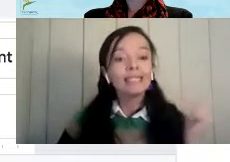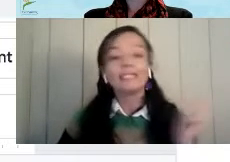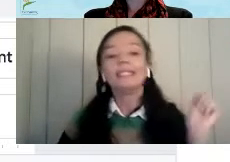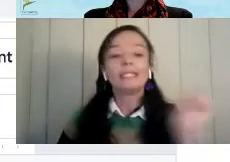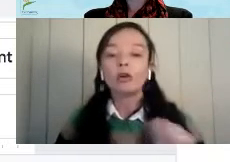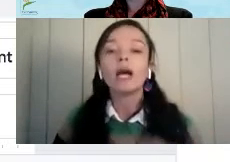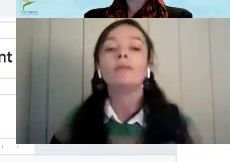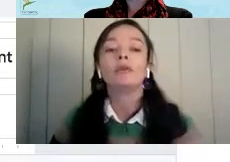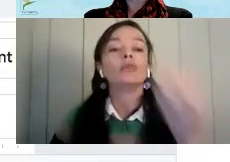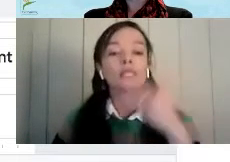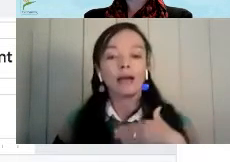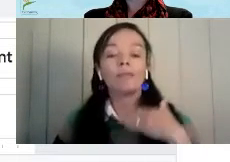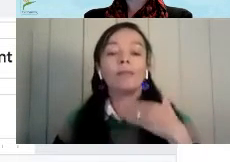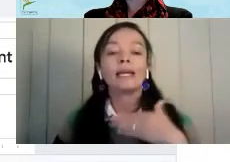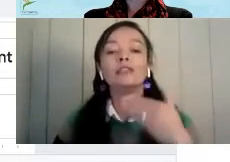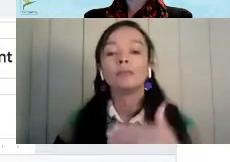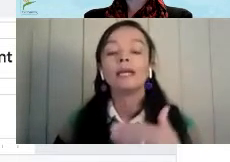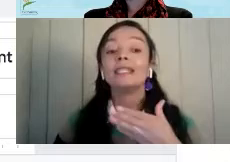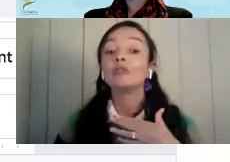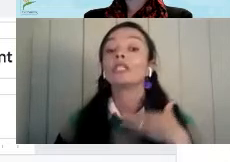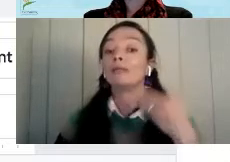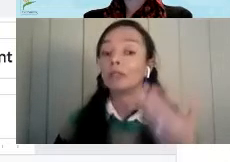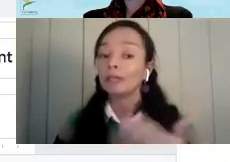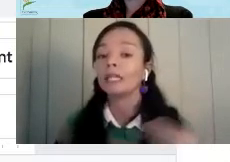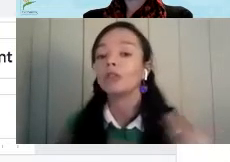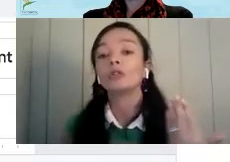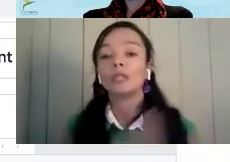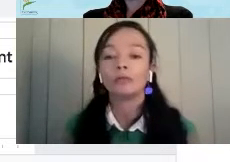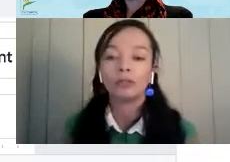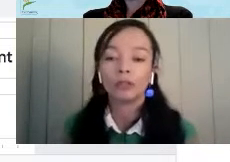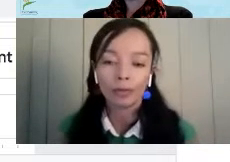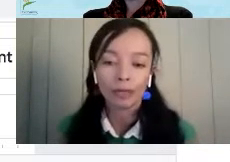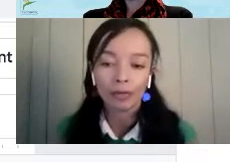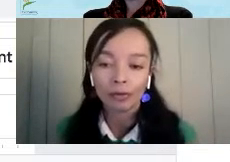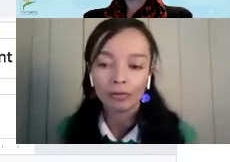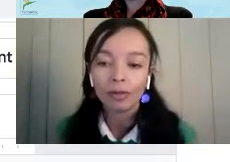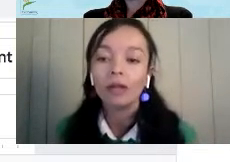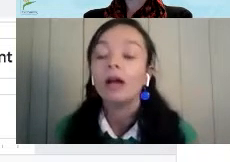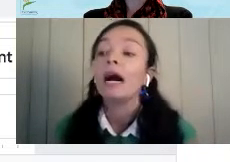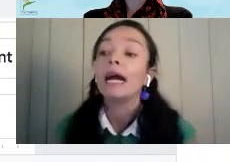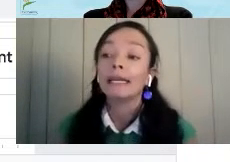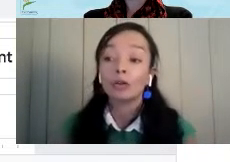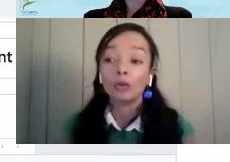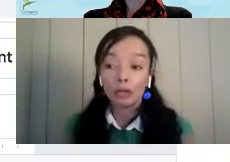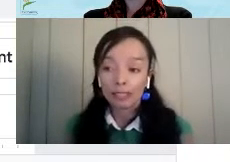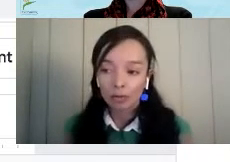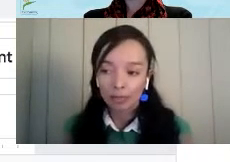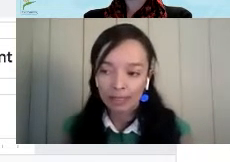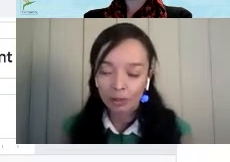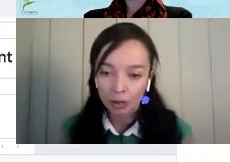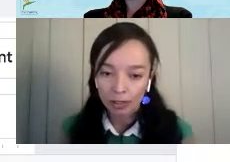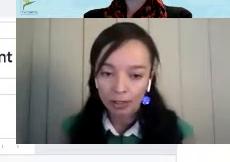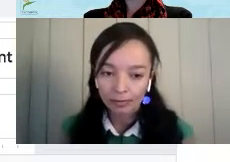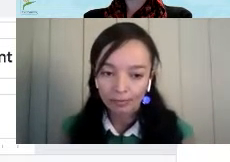Sí, sí, te lo cambio. Entonces, para que ellos vean que lo estamos entendiendo y lo estamos interpretando. Hay que incluirlo en las